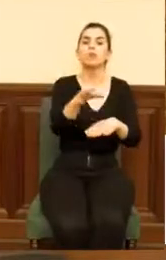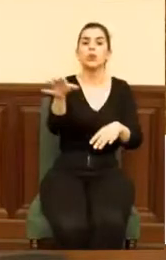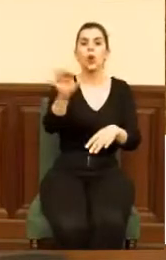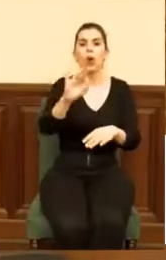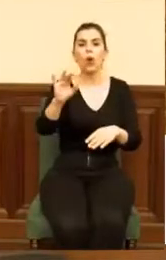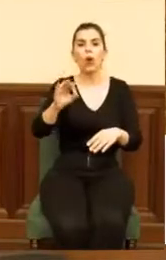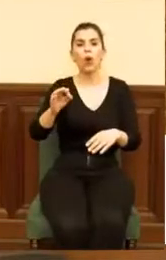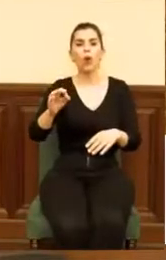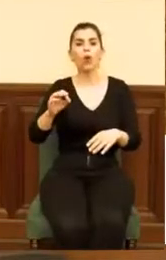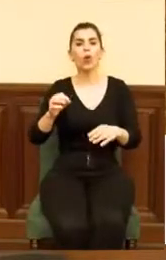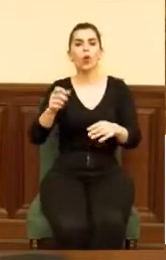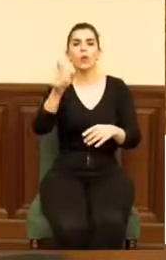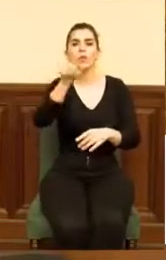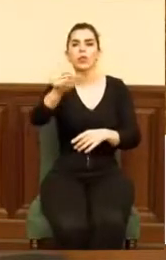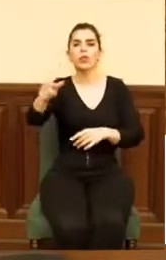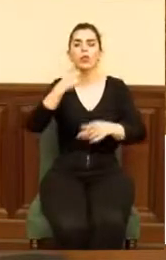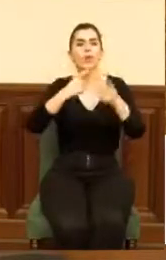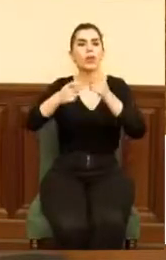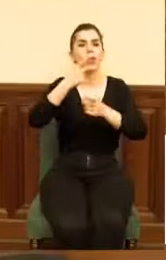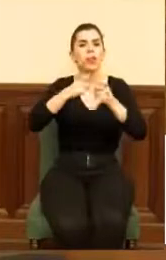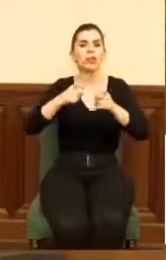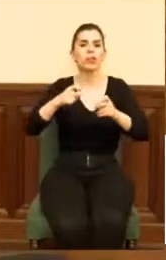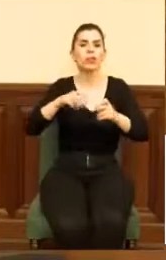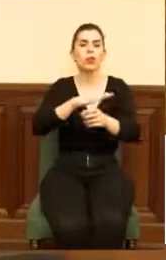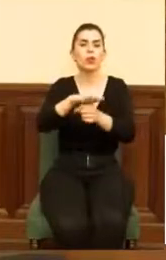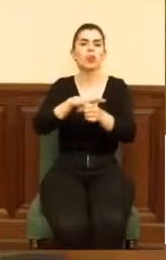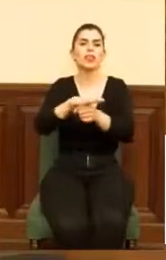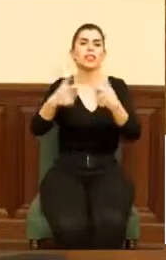juntas municipales de distrito.